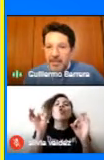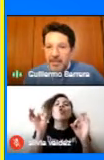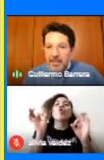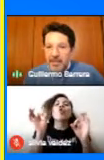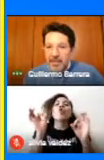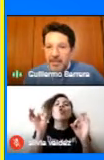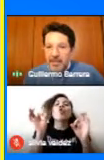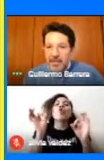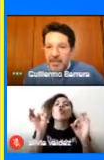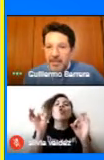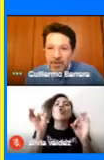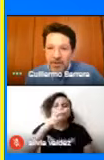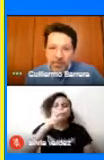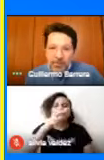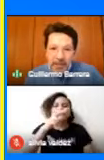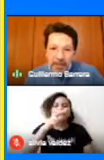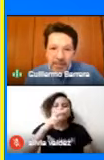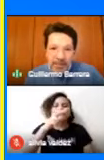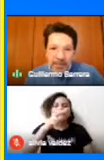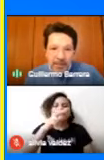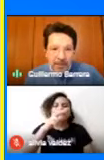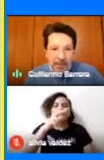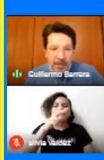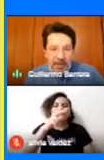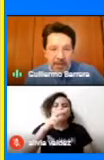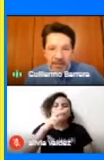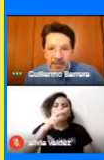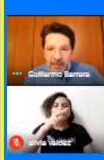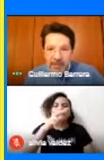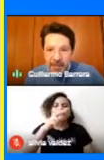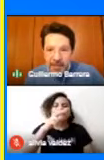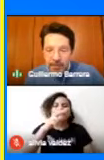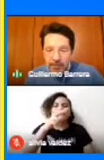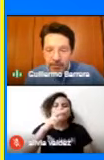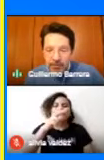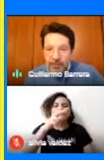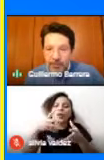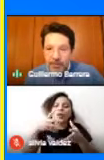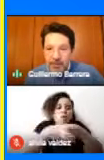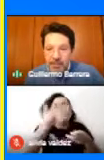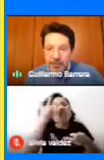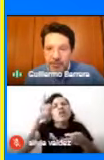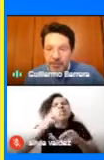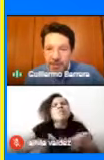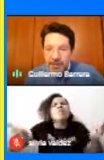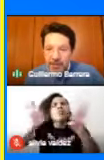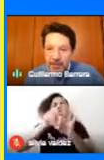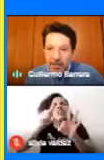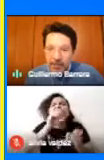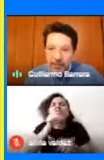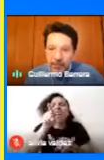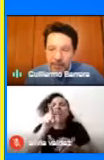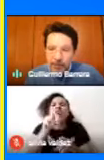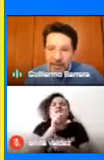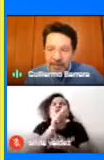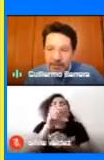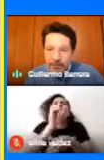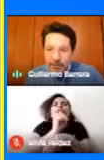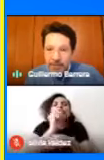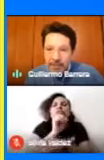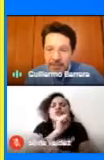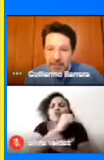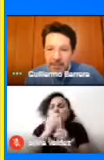personería jurídica o no. ¿Por qué es importante hablar de este concepto de organización social y de que algunas son